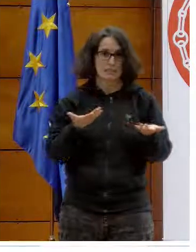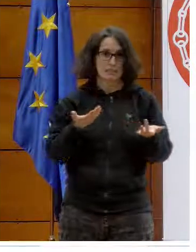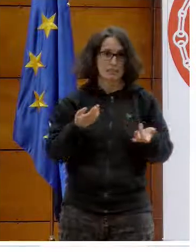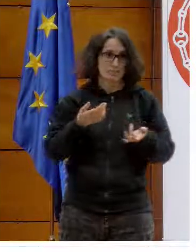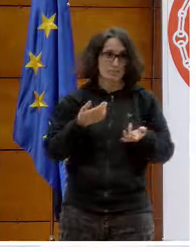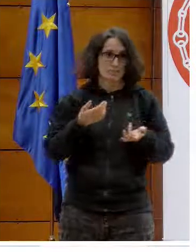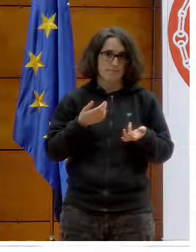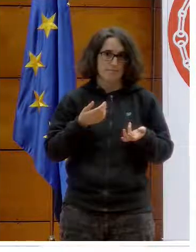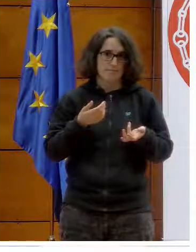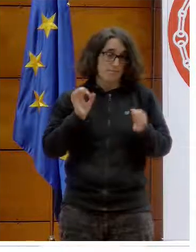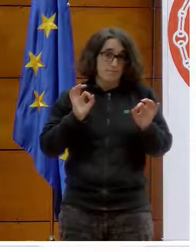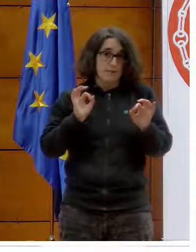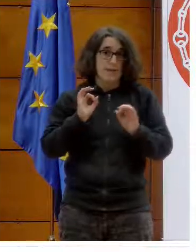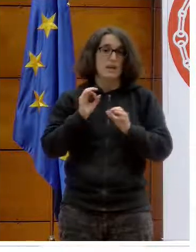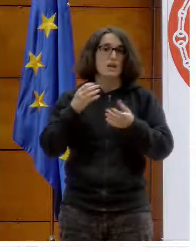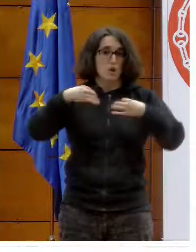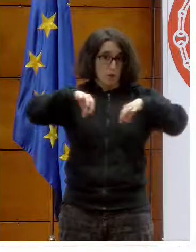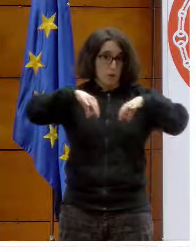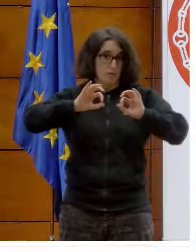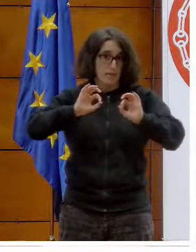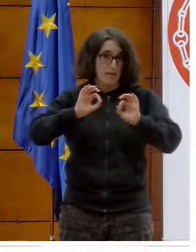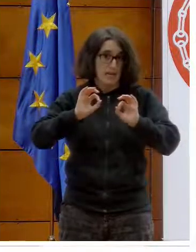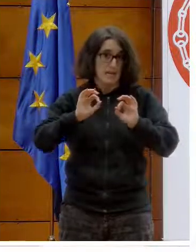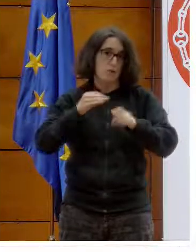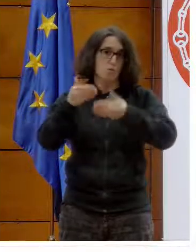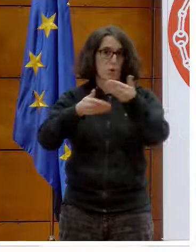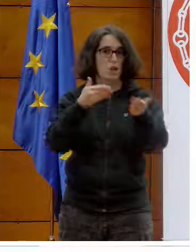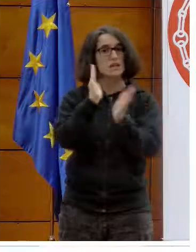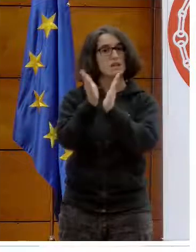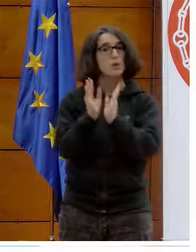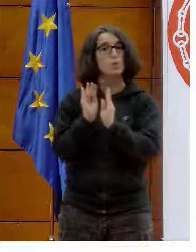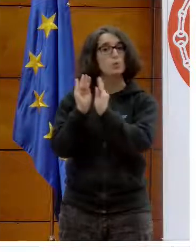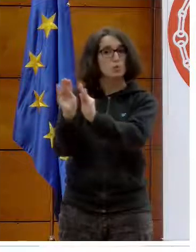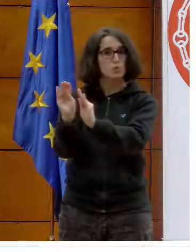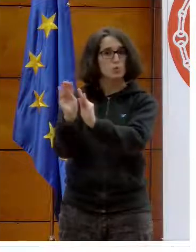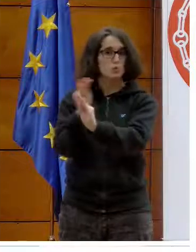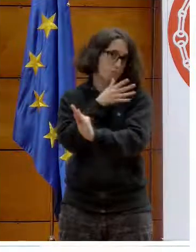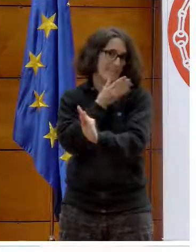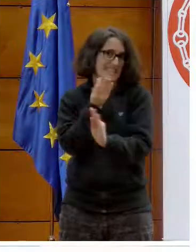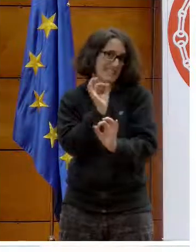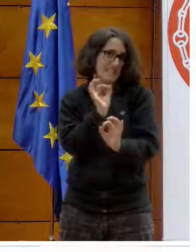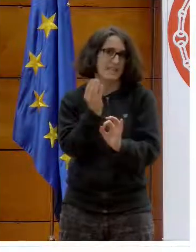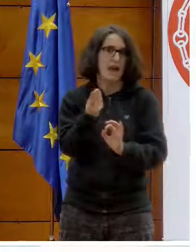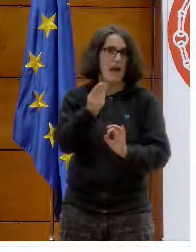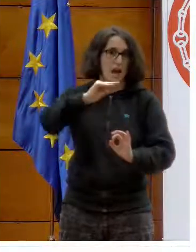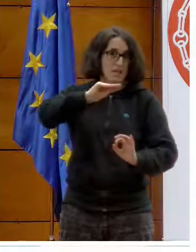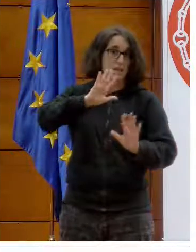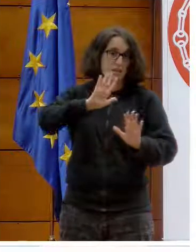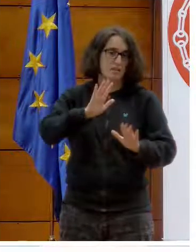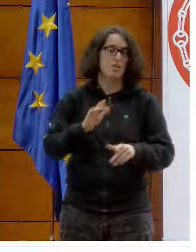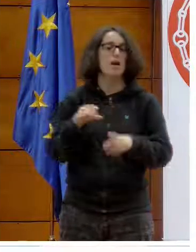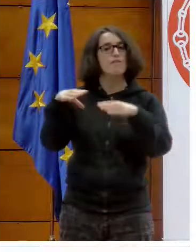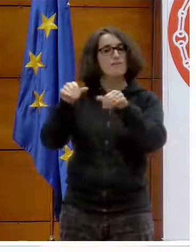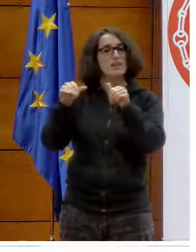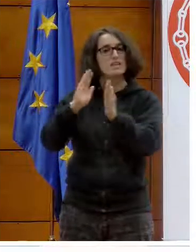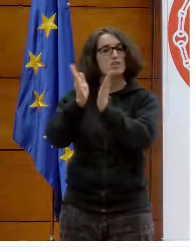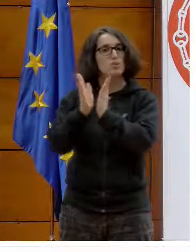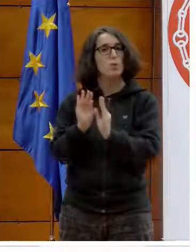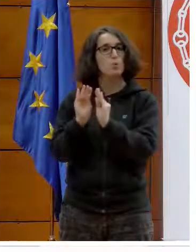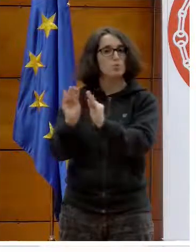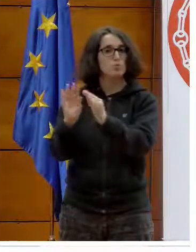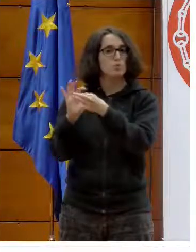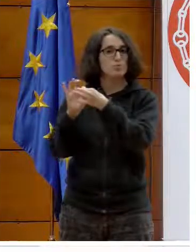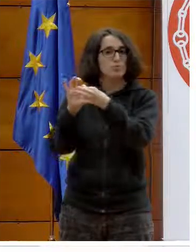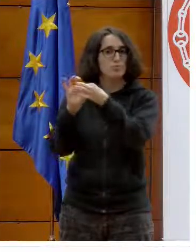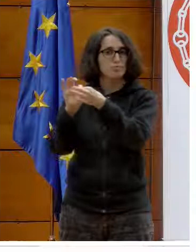de su proceso rehabilitador y ya tenga unos objetivos de trabajo que estén consensuados con el fisioterapeuta. Si es así,